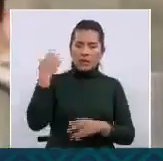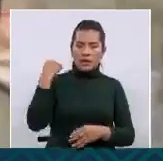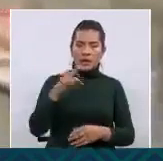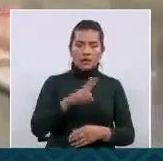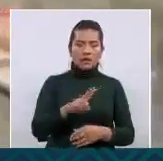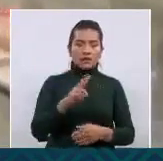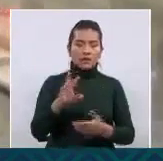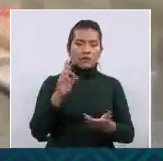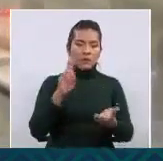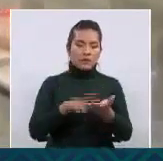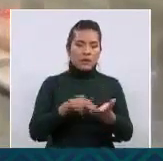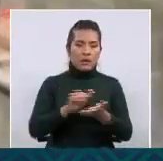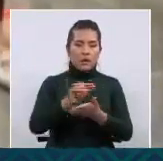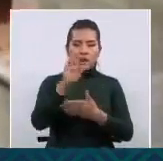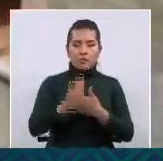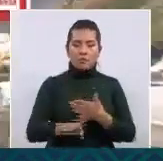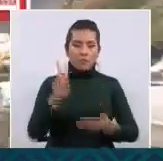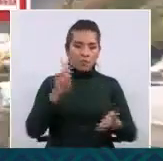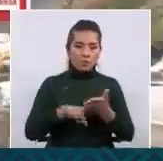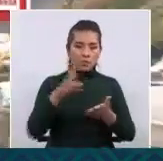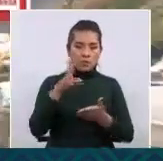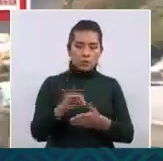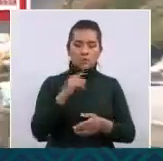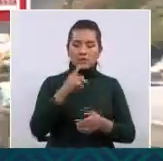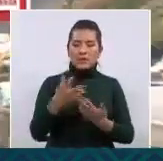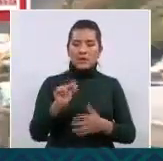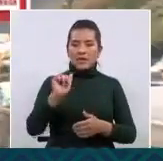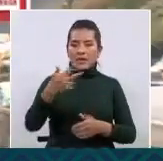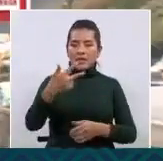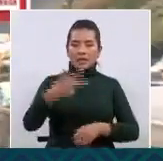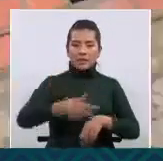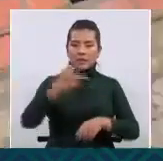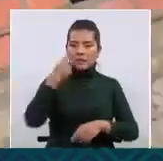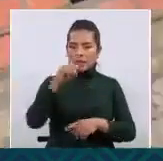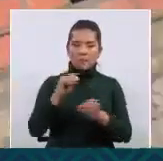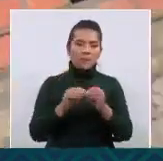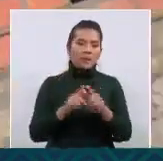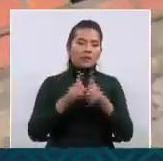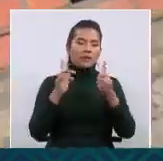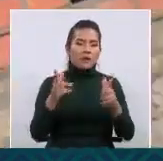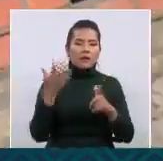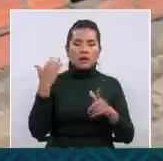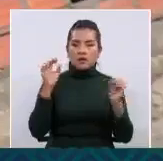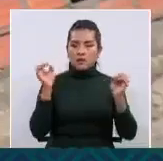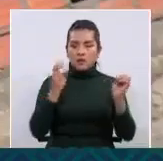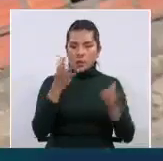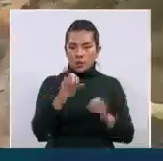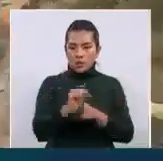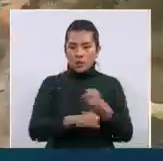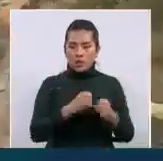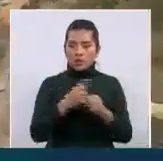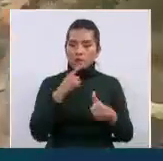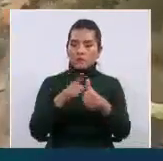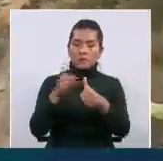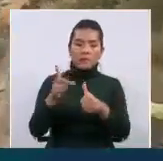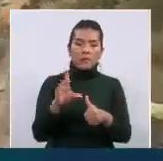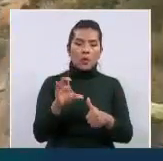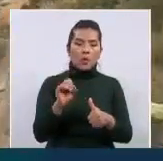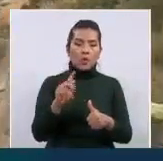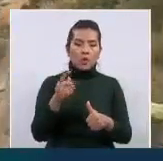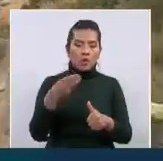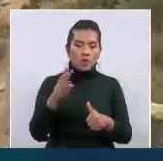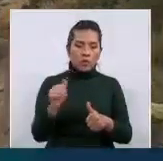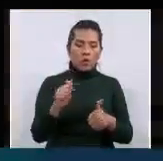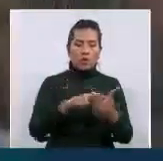2019 y fue considerado el tercero más grande en los últimos 40 años, luego de los registrados en Cotahuma y Pampajasi. Ahora